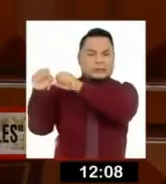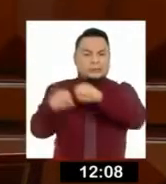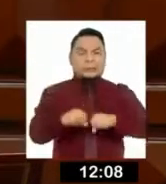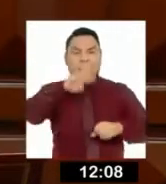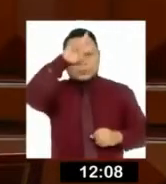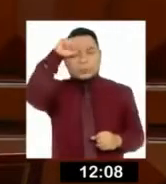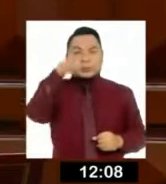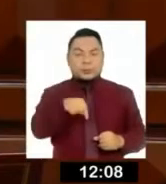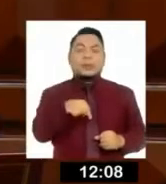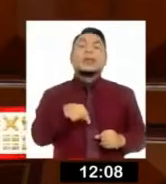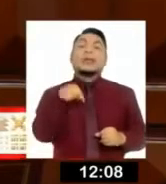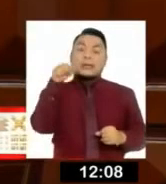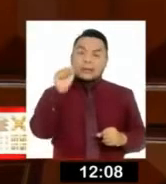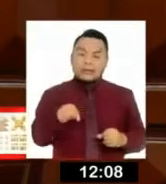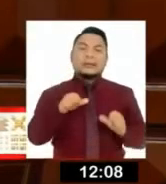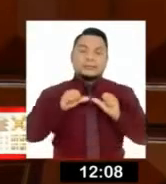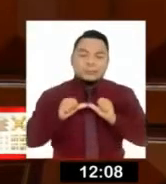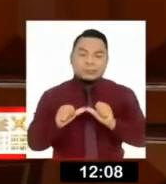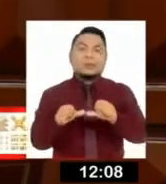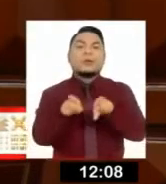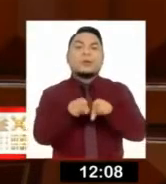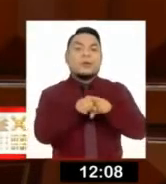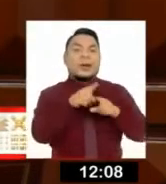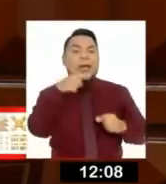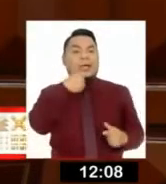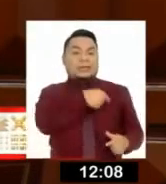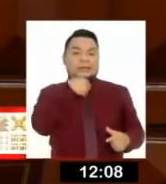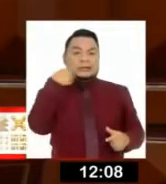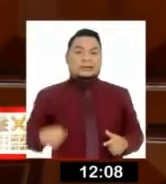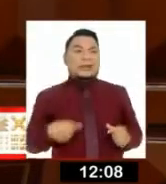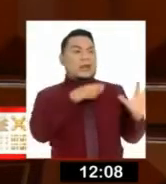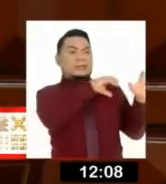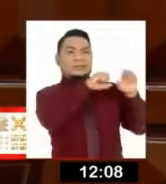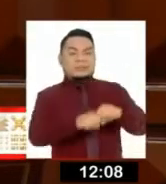se agregó la proveniente de China y luego del Japón.